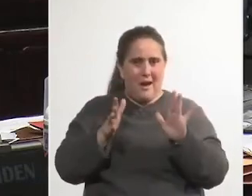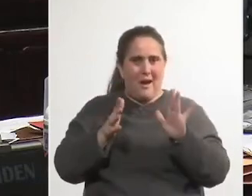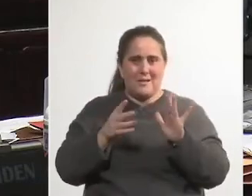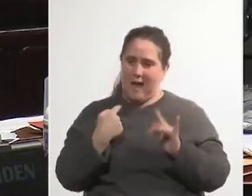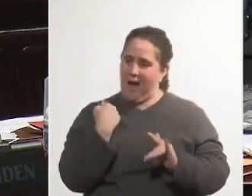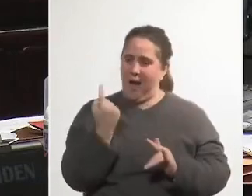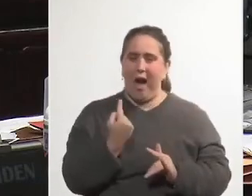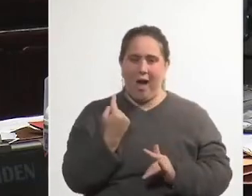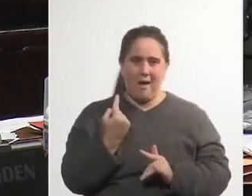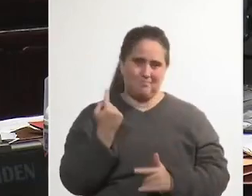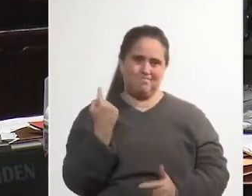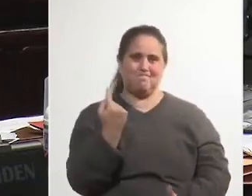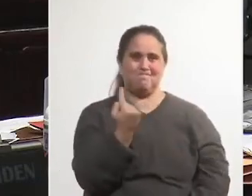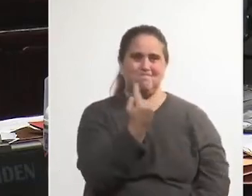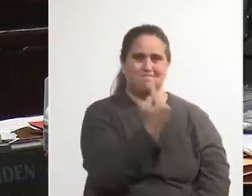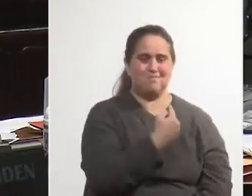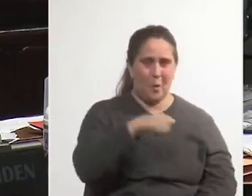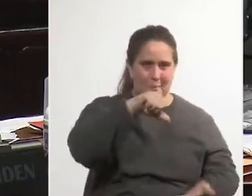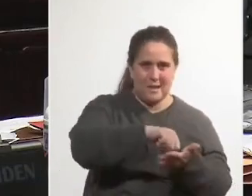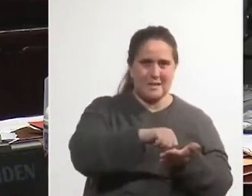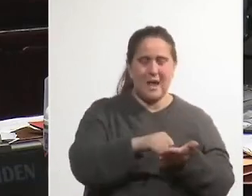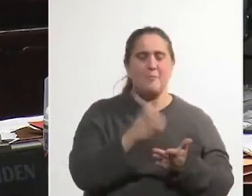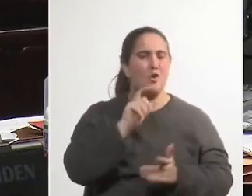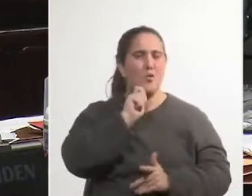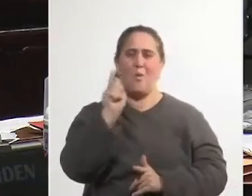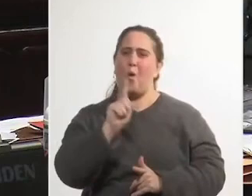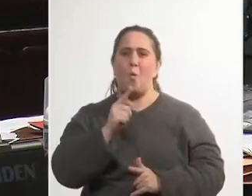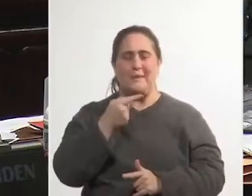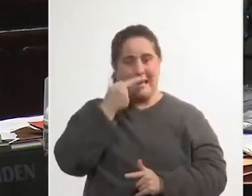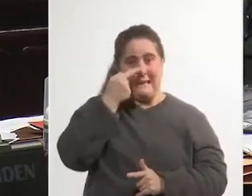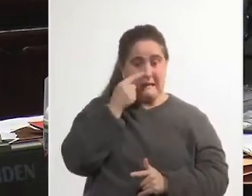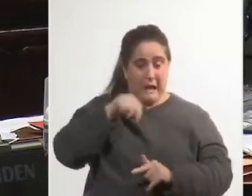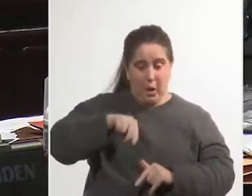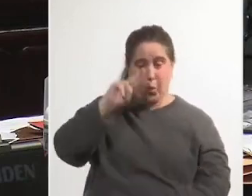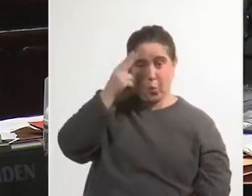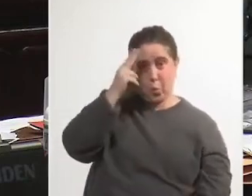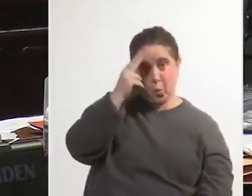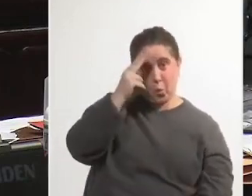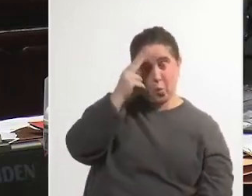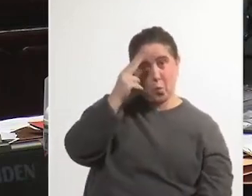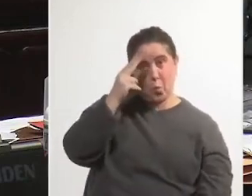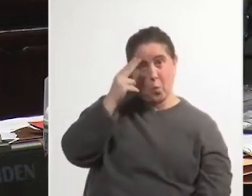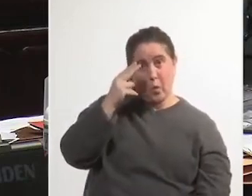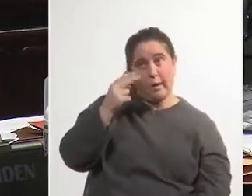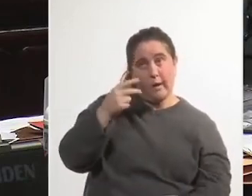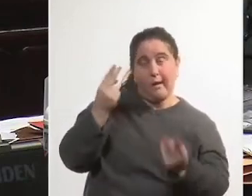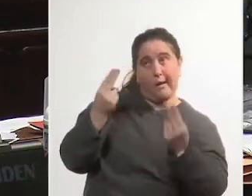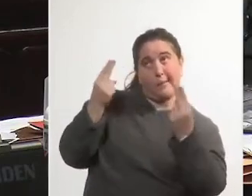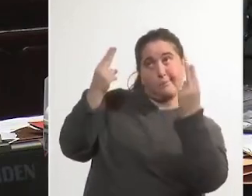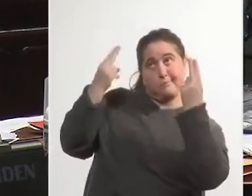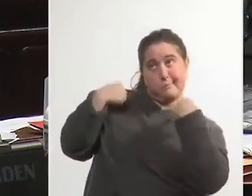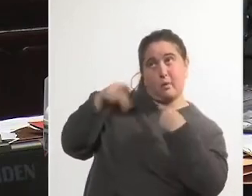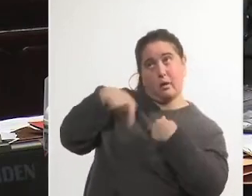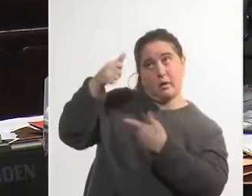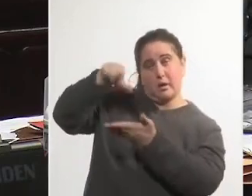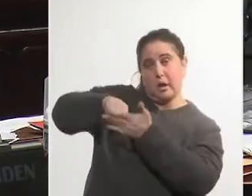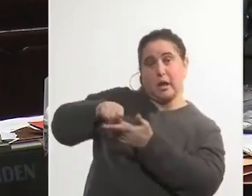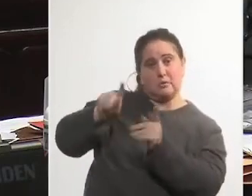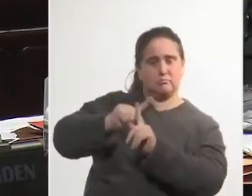de los pueblos. No me gusta que los intereses del Uruguay se diriman en foros